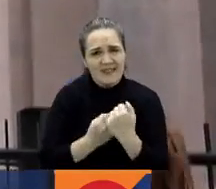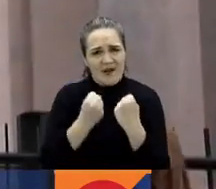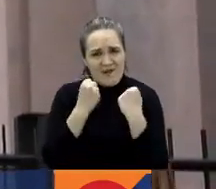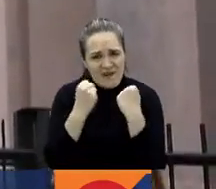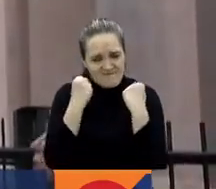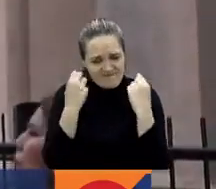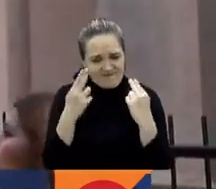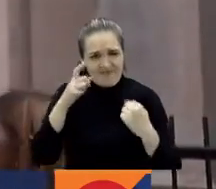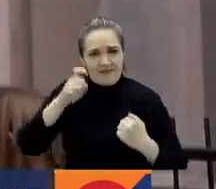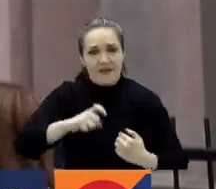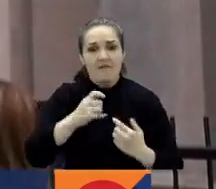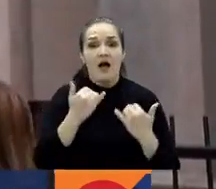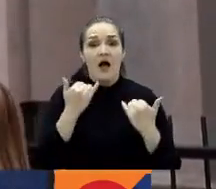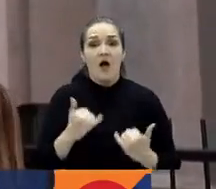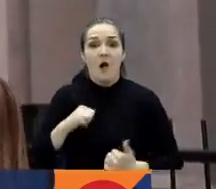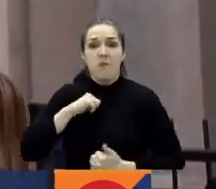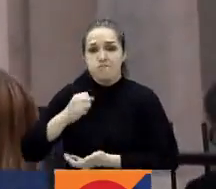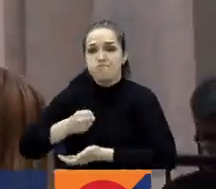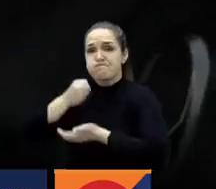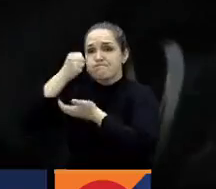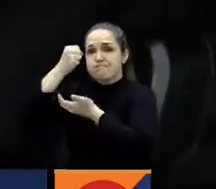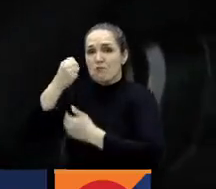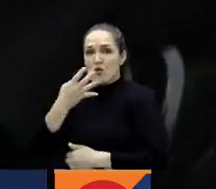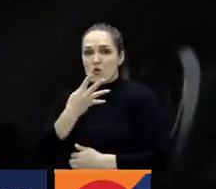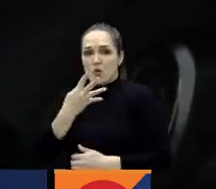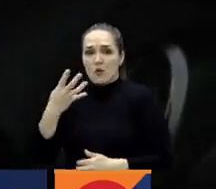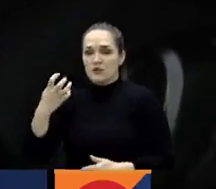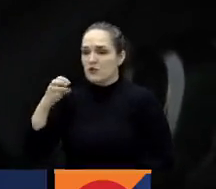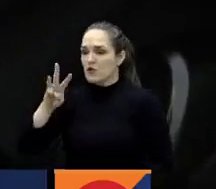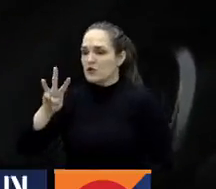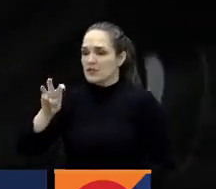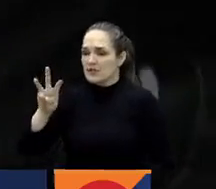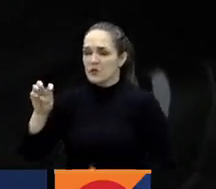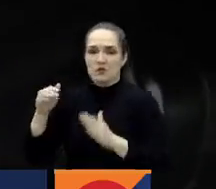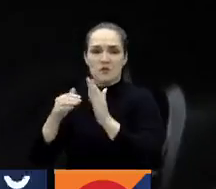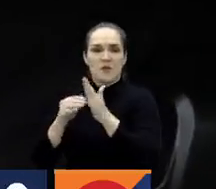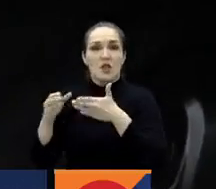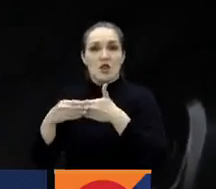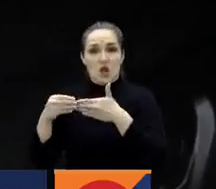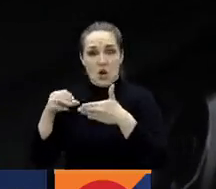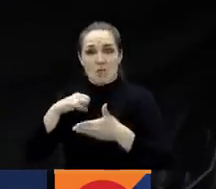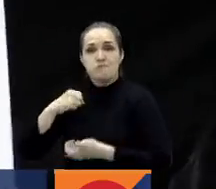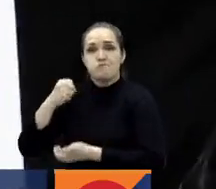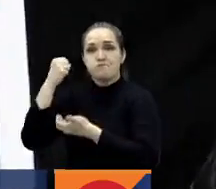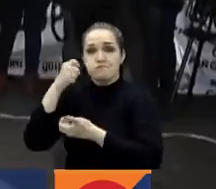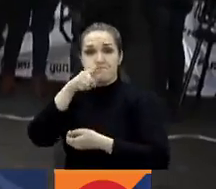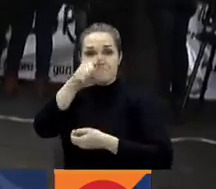han ofrecido una recompensa equivalente a unos $488,000 por información que permita la